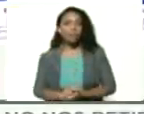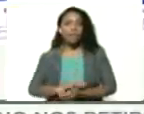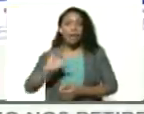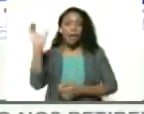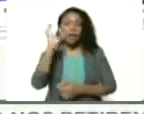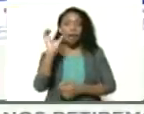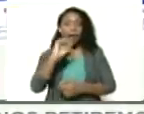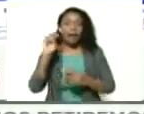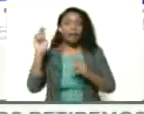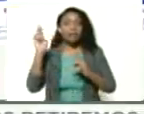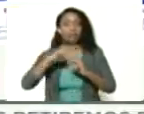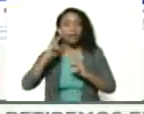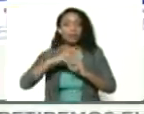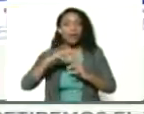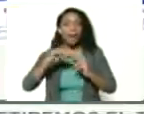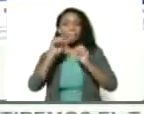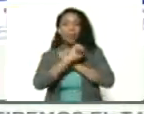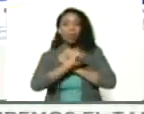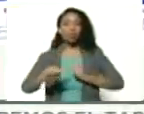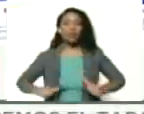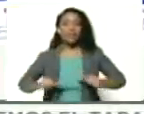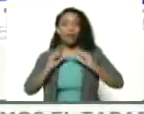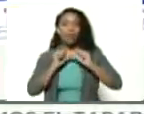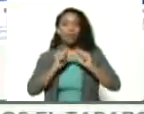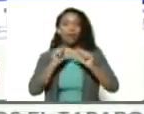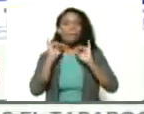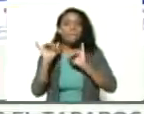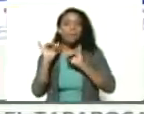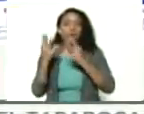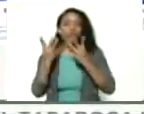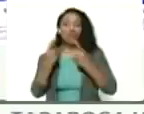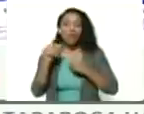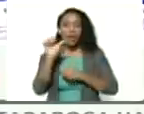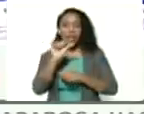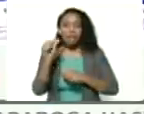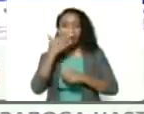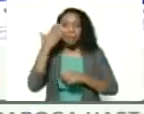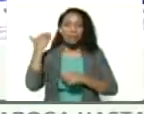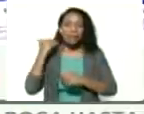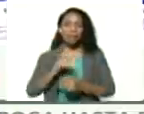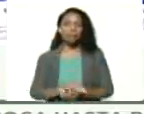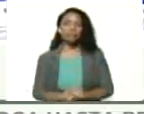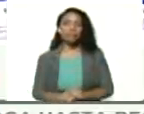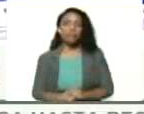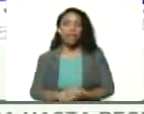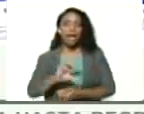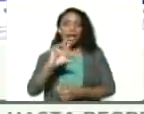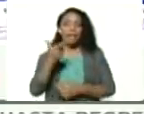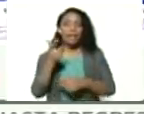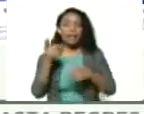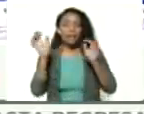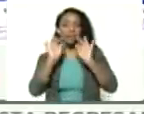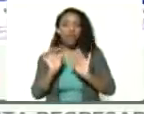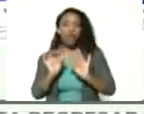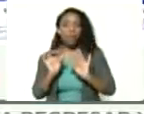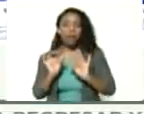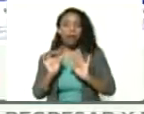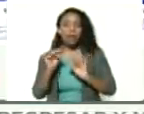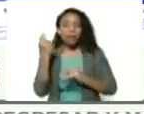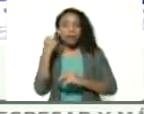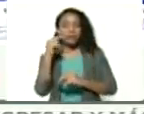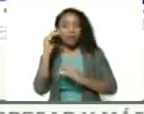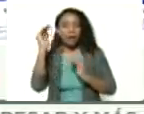Caracas, Táchira y Portuguesa se mantiene el mismo número de casos de la semana anterior. En tres entidades restantes hubo